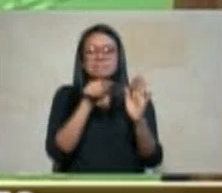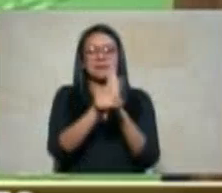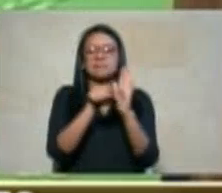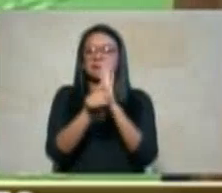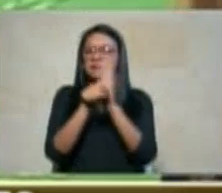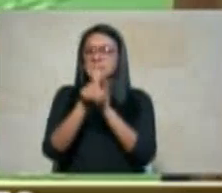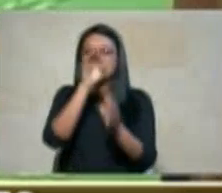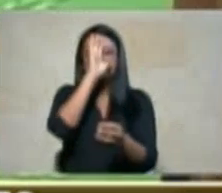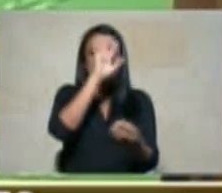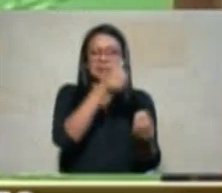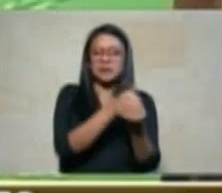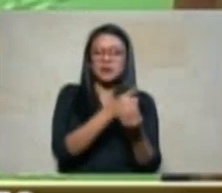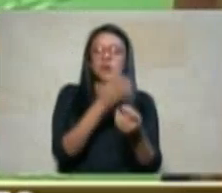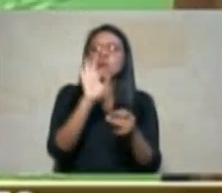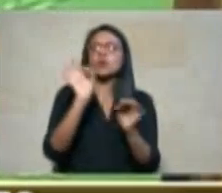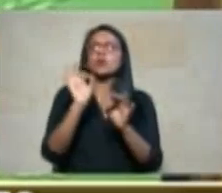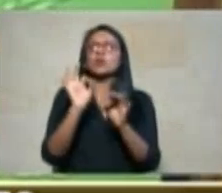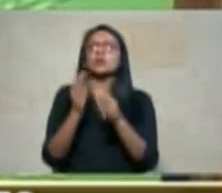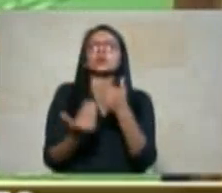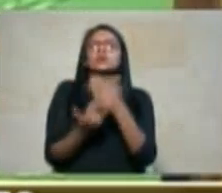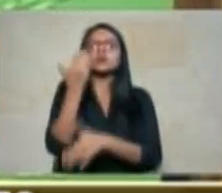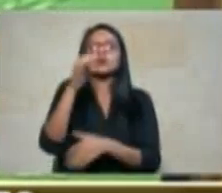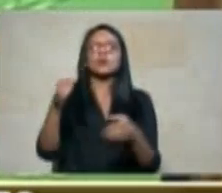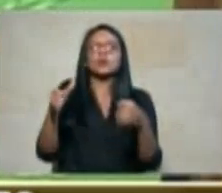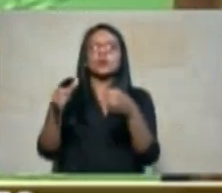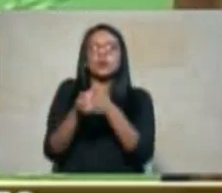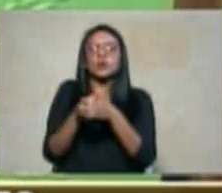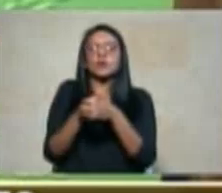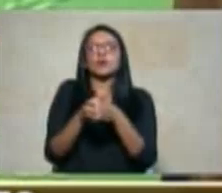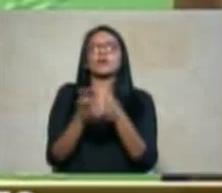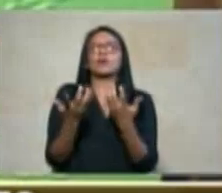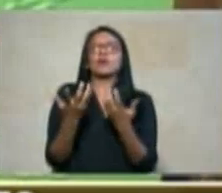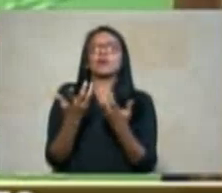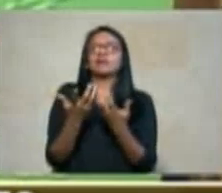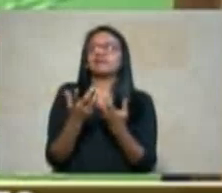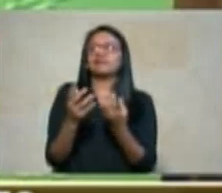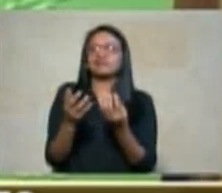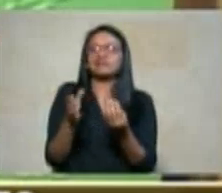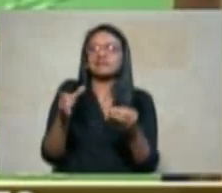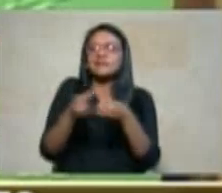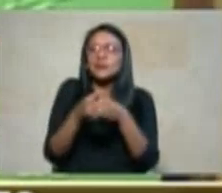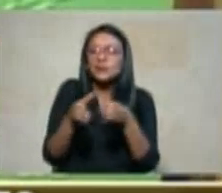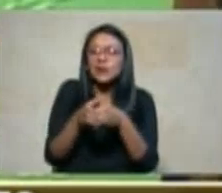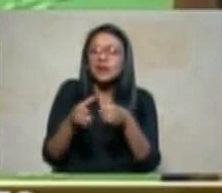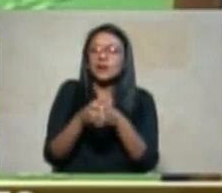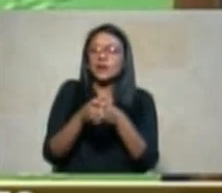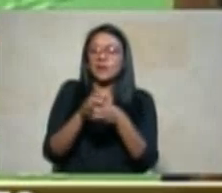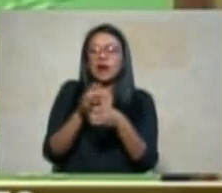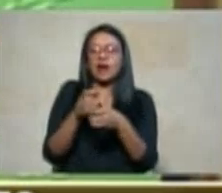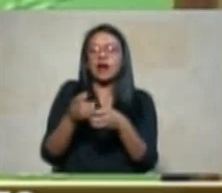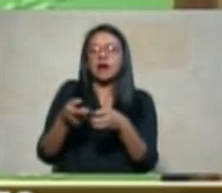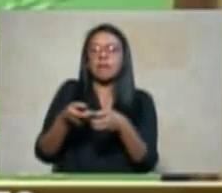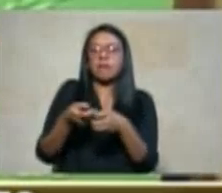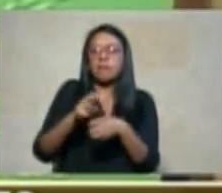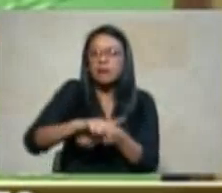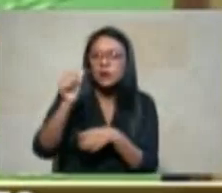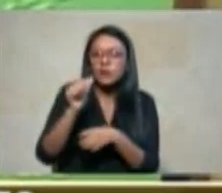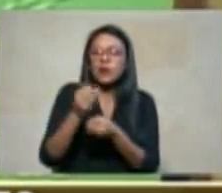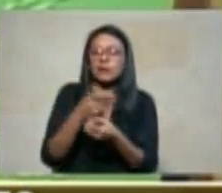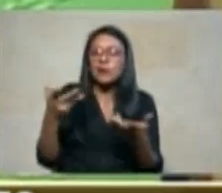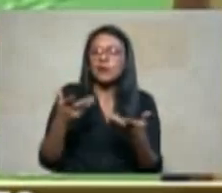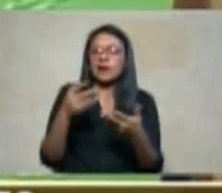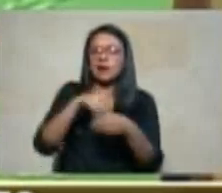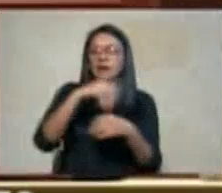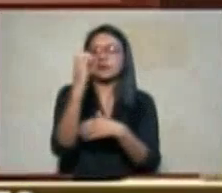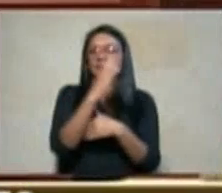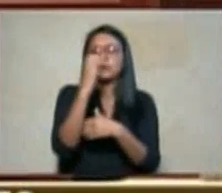criminalidad paramilitar o por lo menos de las nuevas grupos BACRIN o nuevos grupos para delinquir que se están creando en Colombia. Gracias,